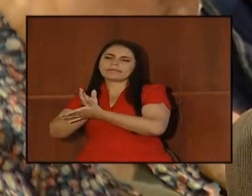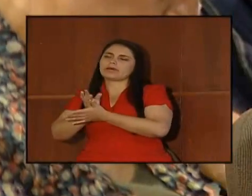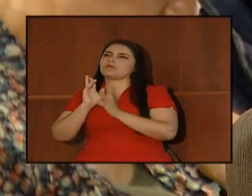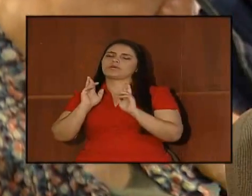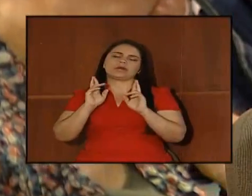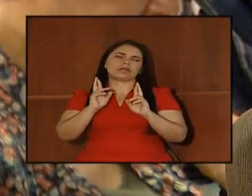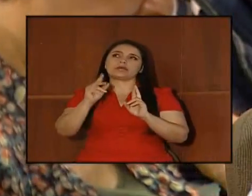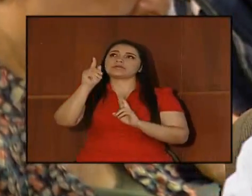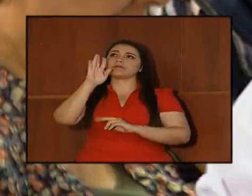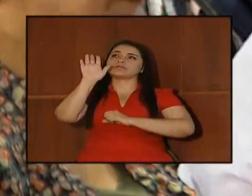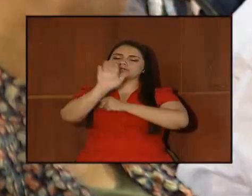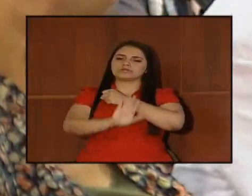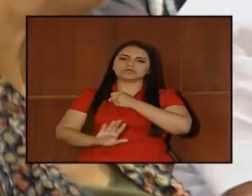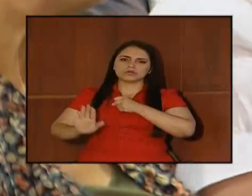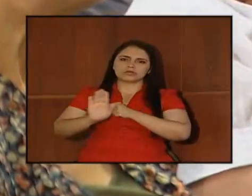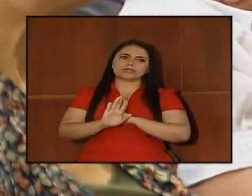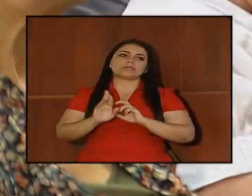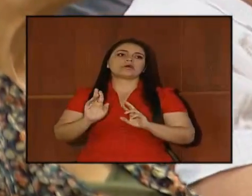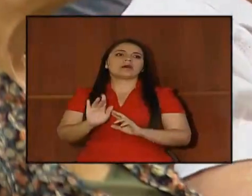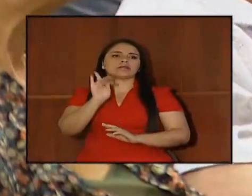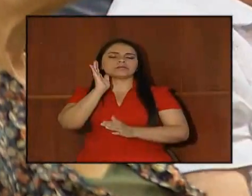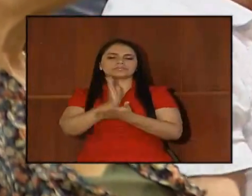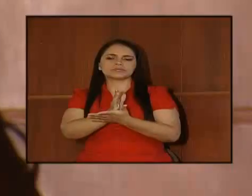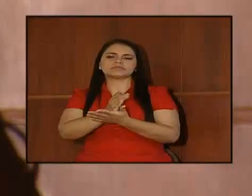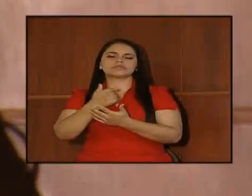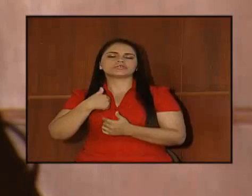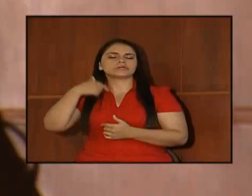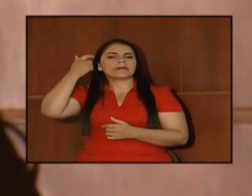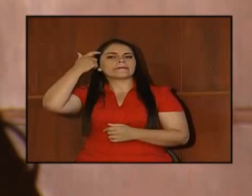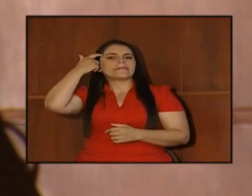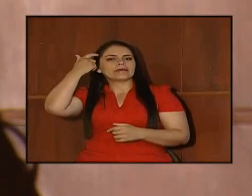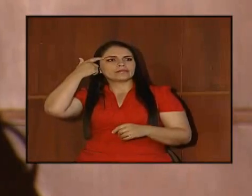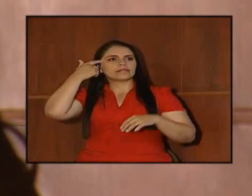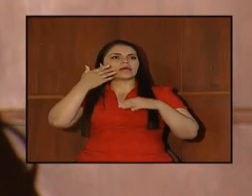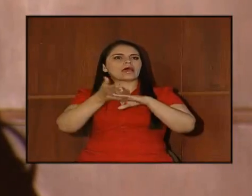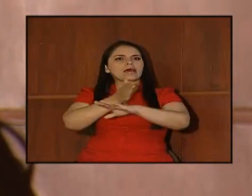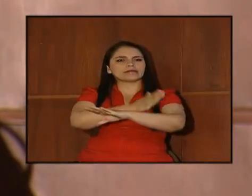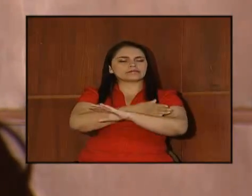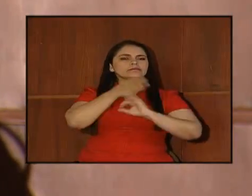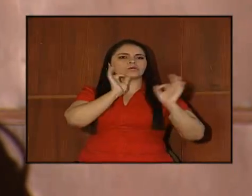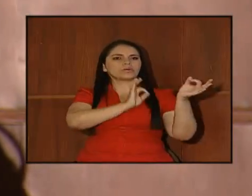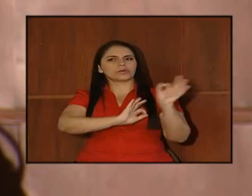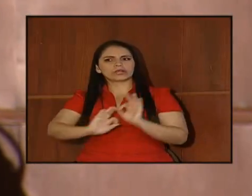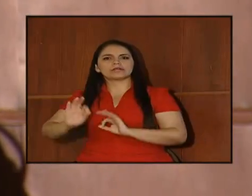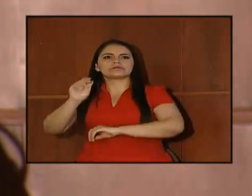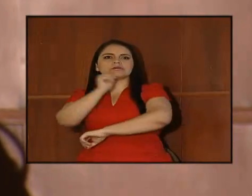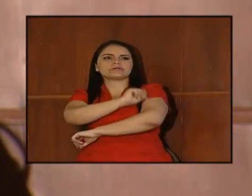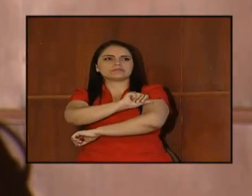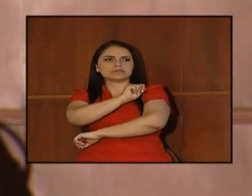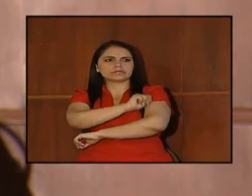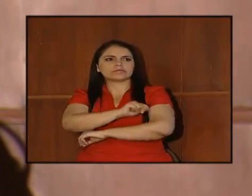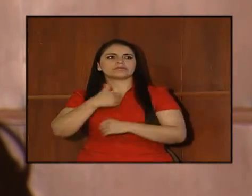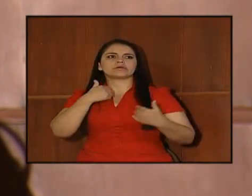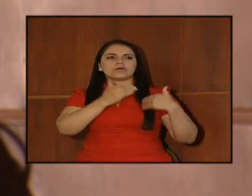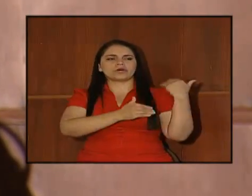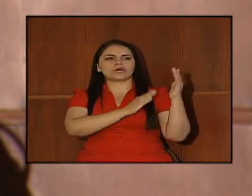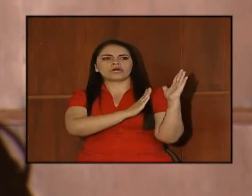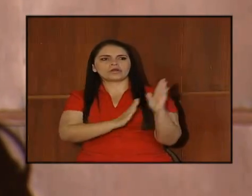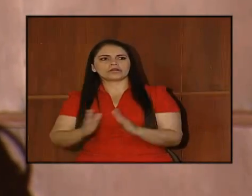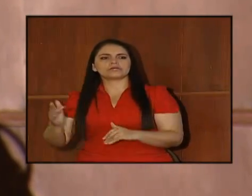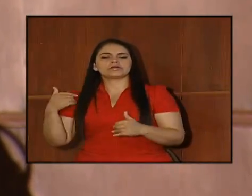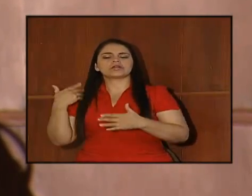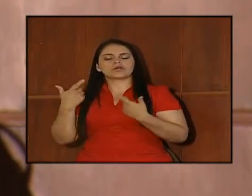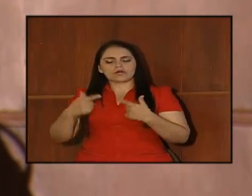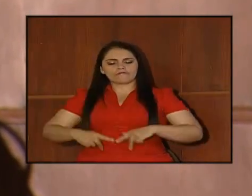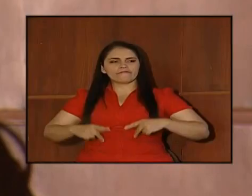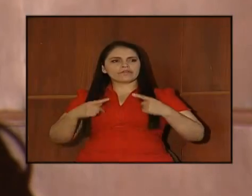caso de que pase, también nosotros estemos psicológicamente preparados y también sepamos físicamente cómo podemos